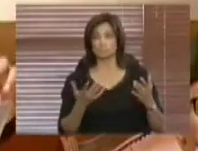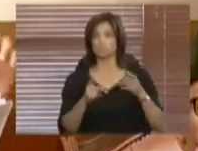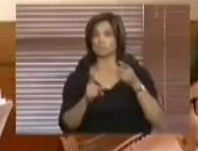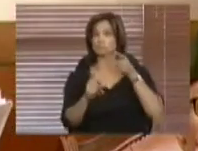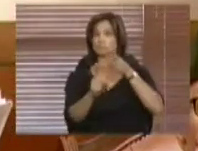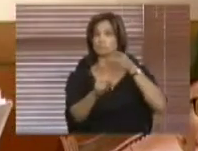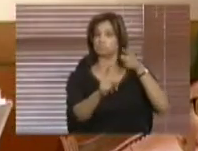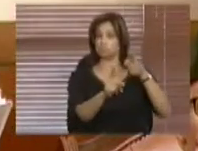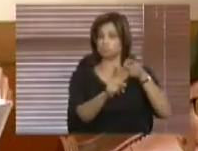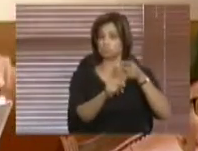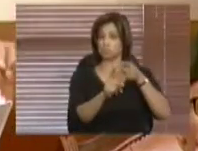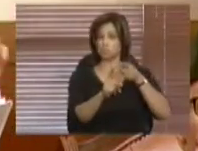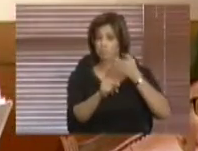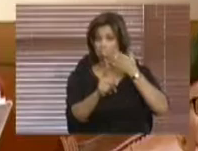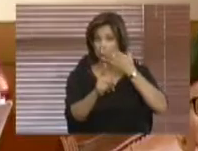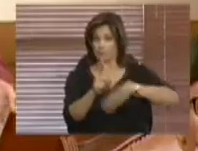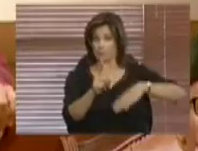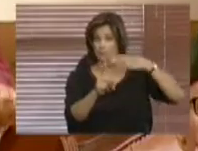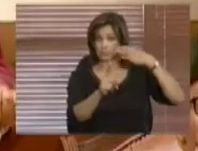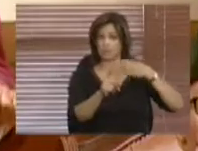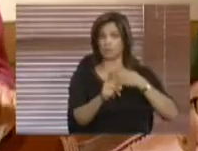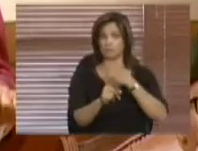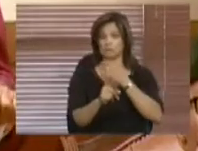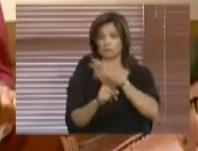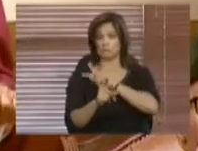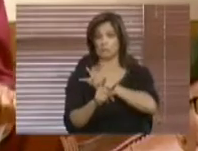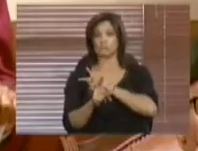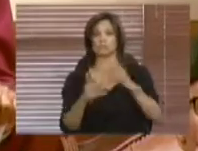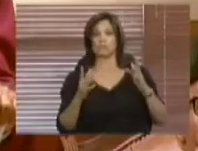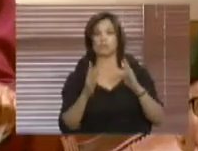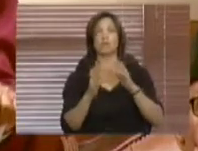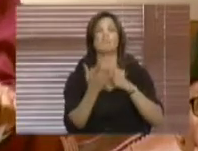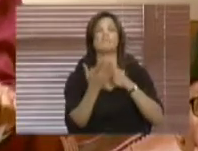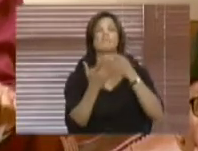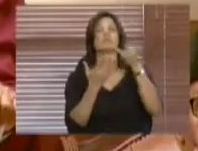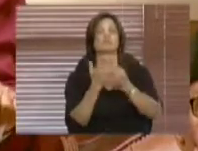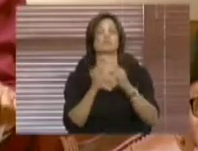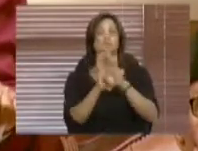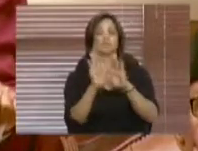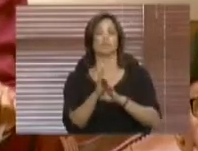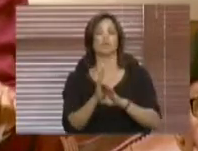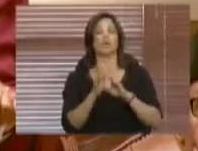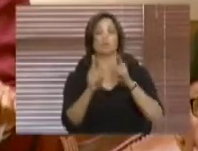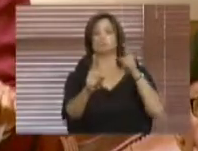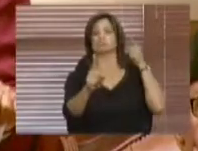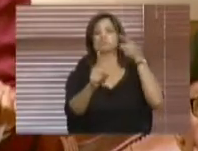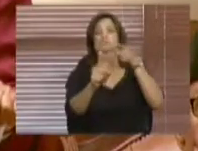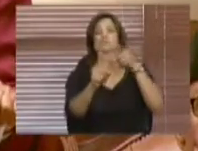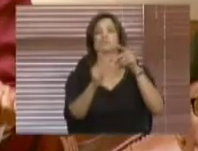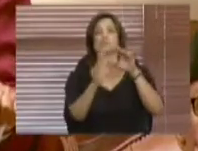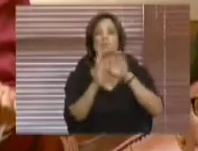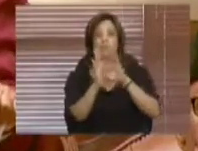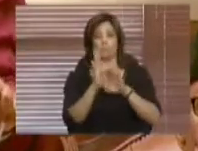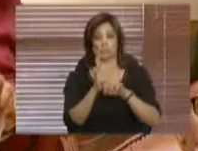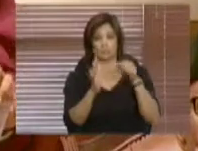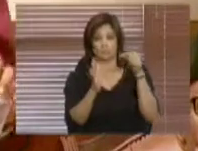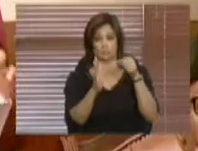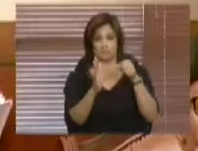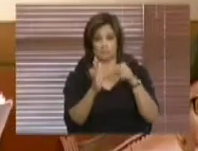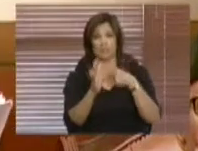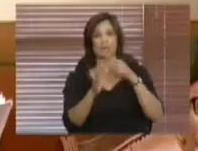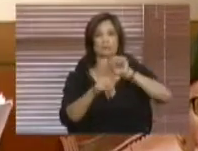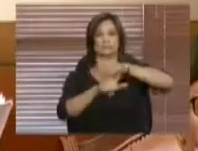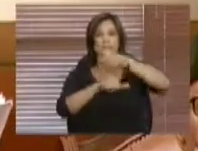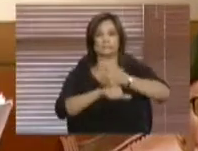fines individuales el proyecto de constitución a que aspira la constitución al